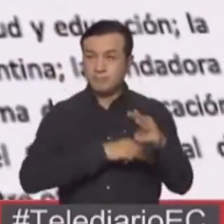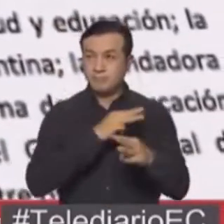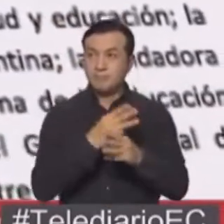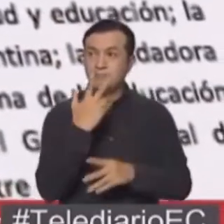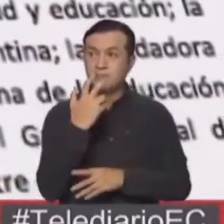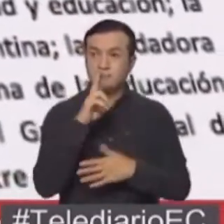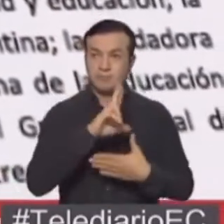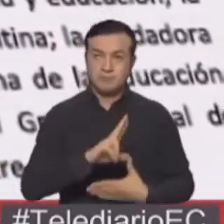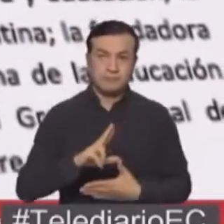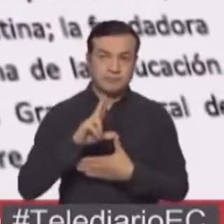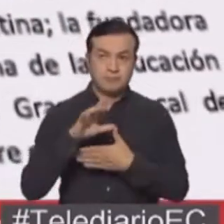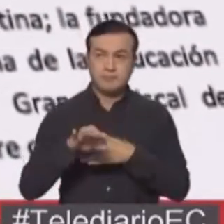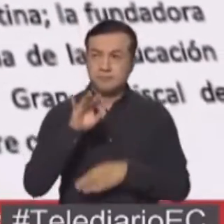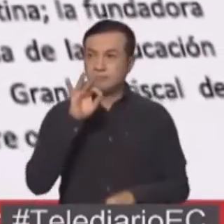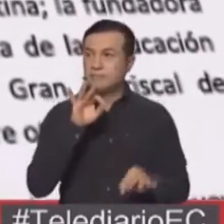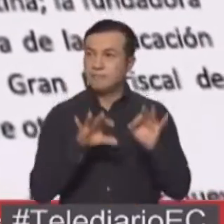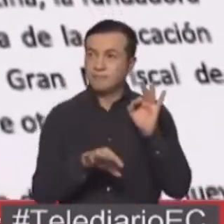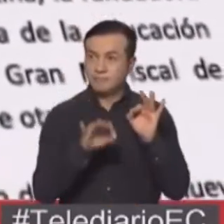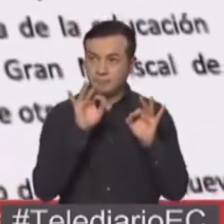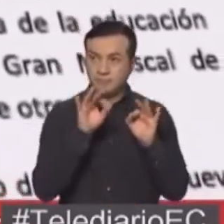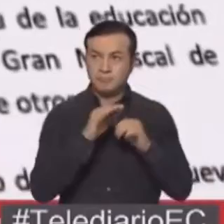13 en américa latina'